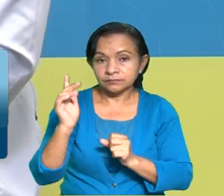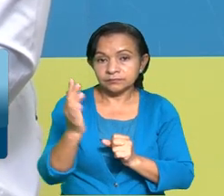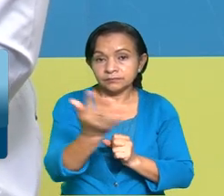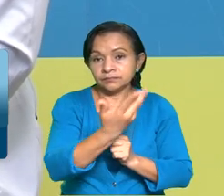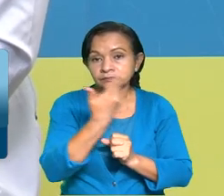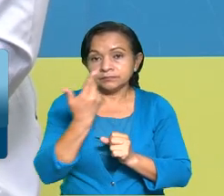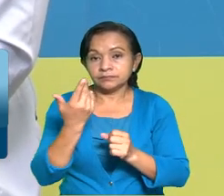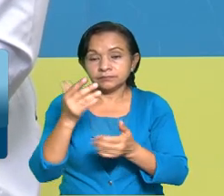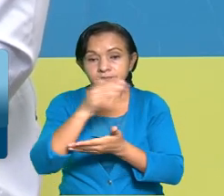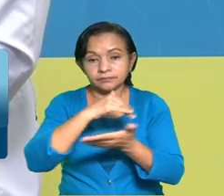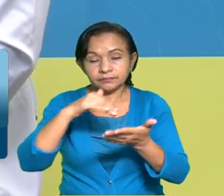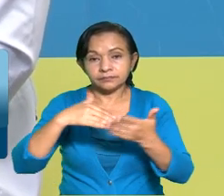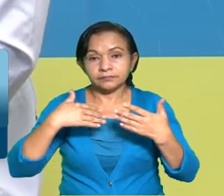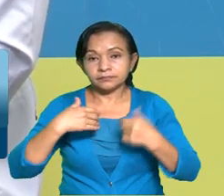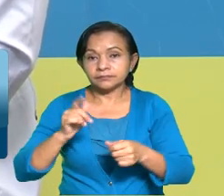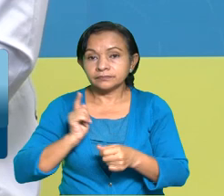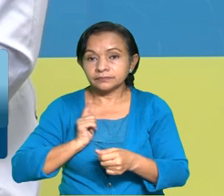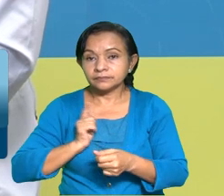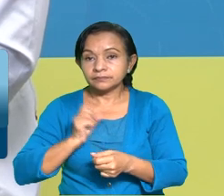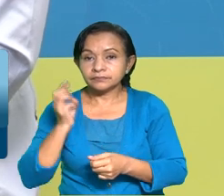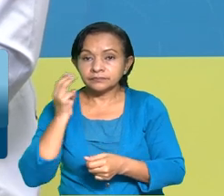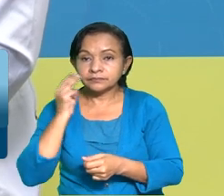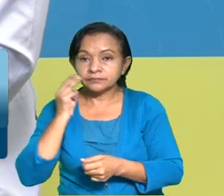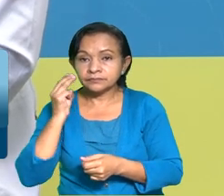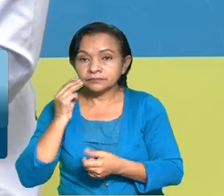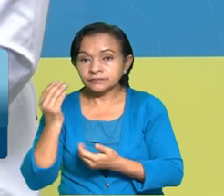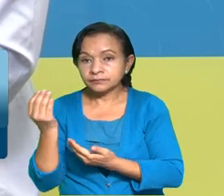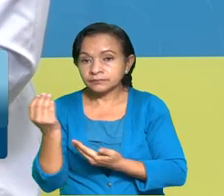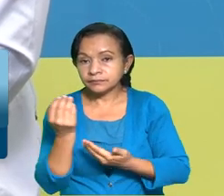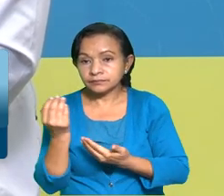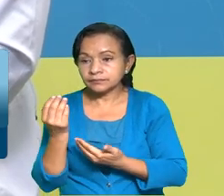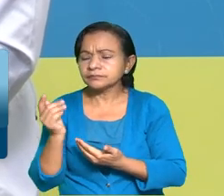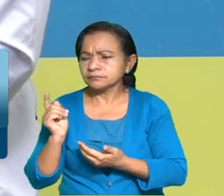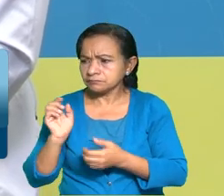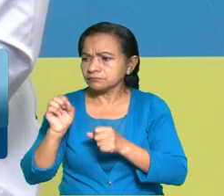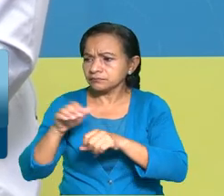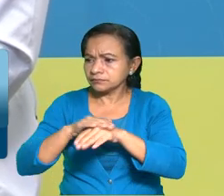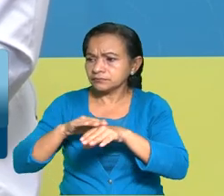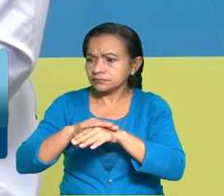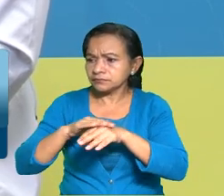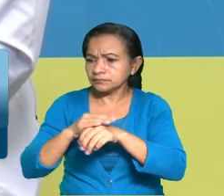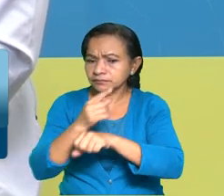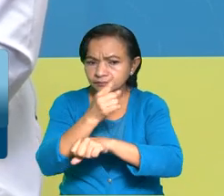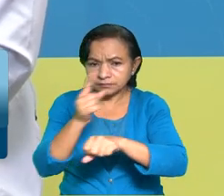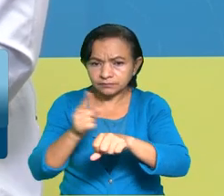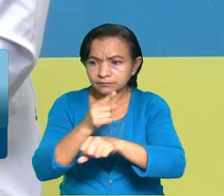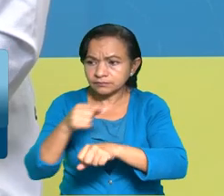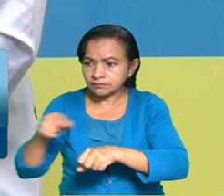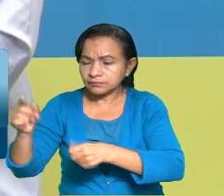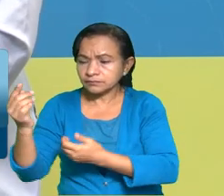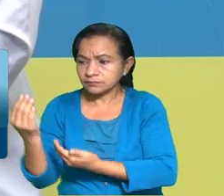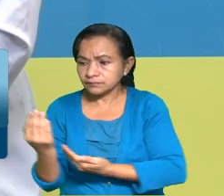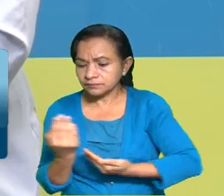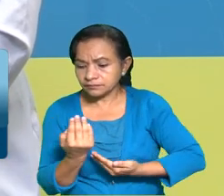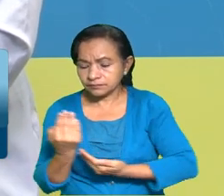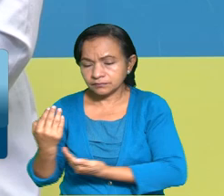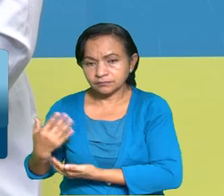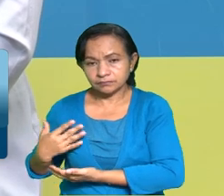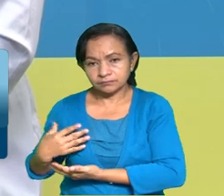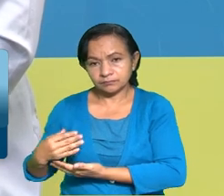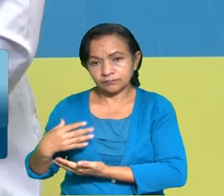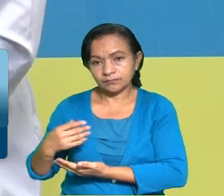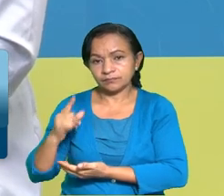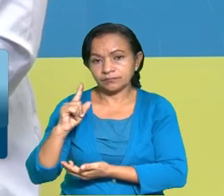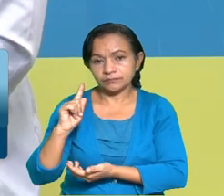mayoría, donde hay madres que acaban de tener sus bebés, que se les cumple su hora de lactancia materna. El derecho. Así es,